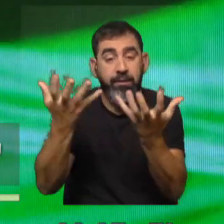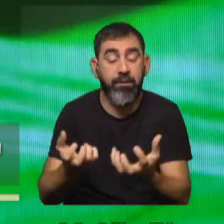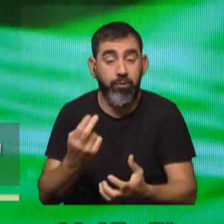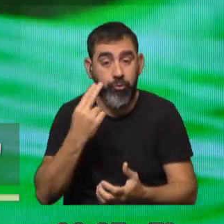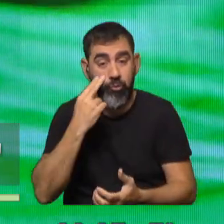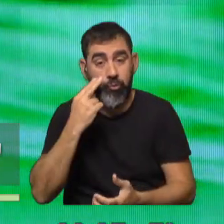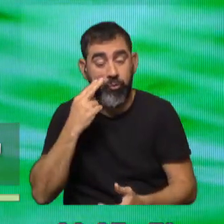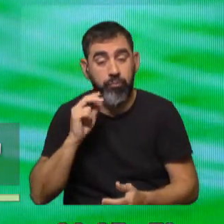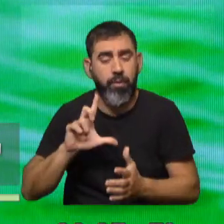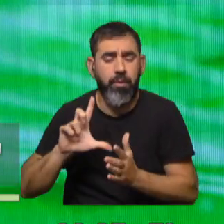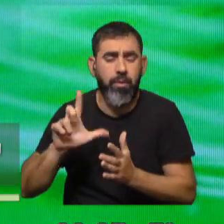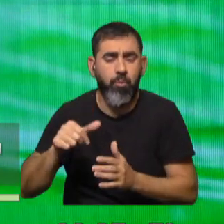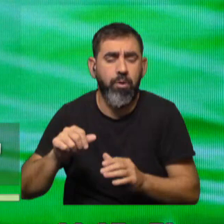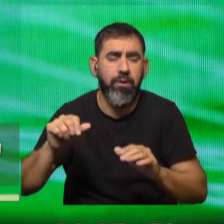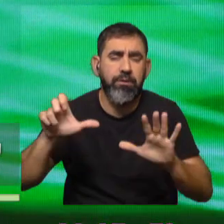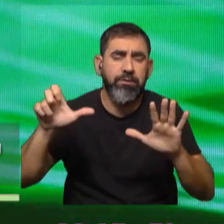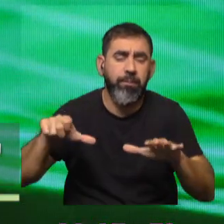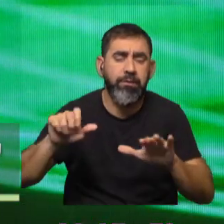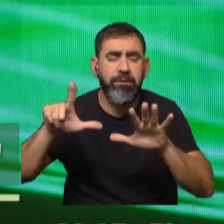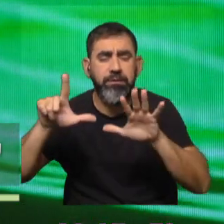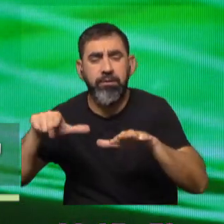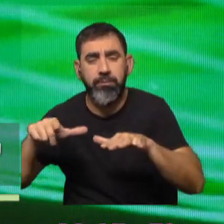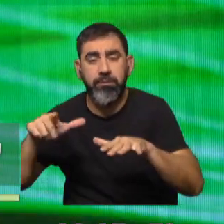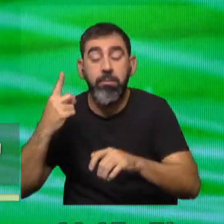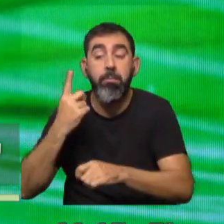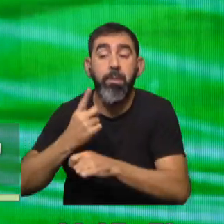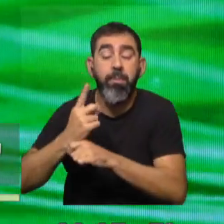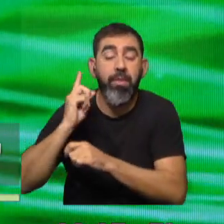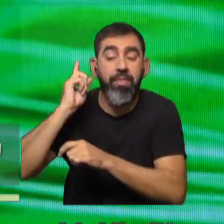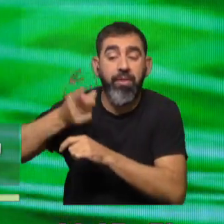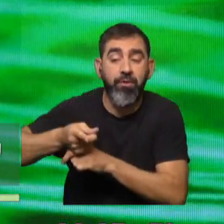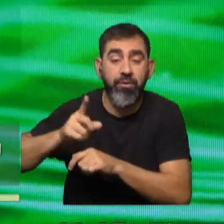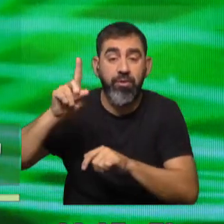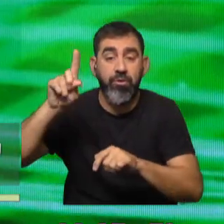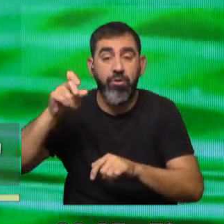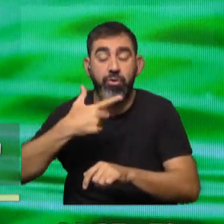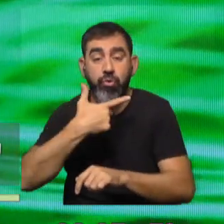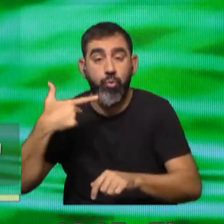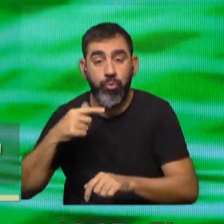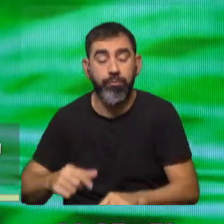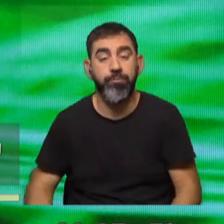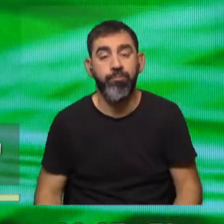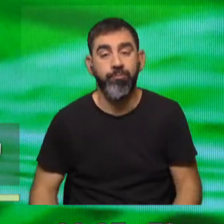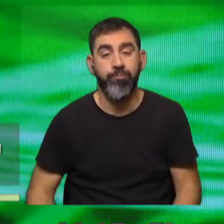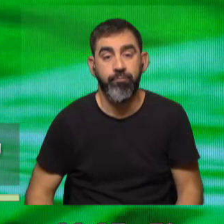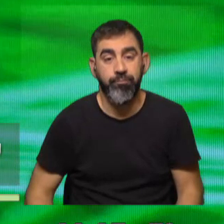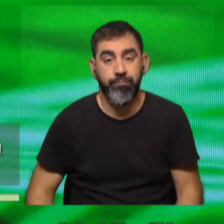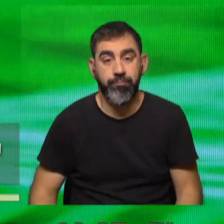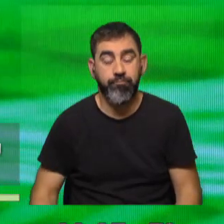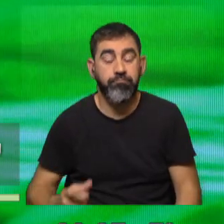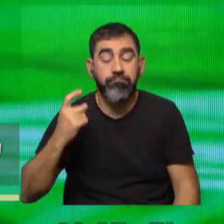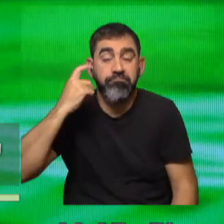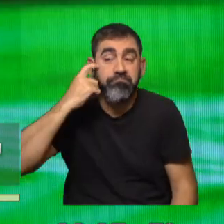Se tardó entre seis y siete meses en tomar las primeras medidas sobre el agua potable se hizo un invento